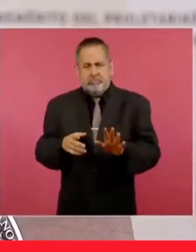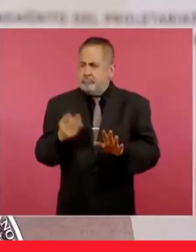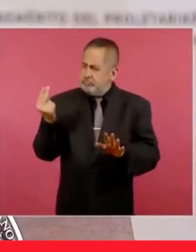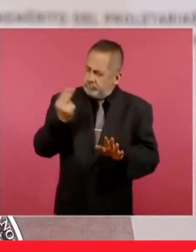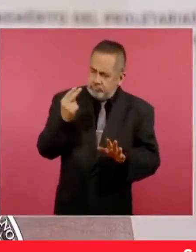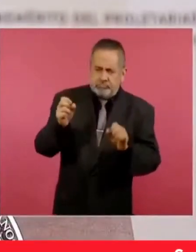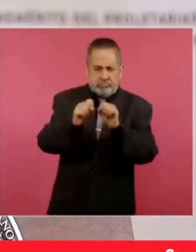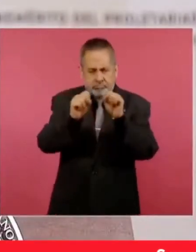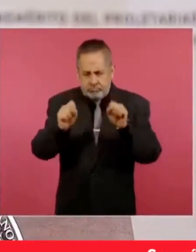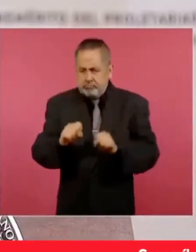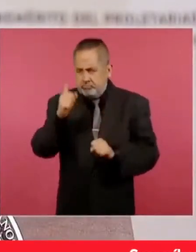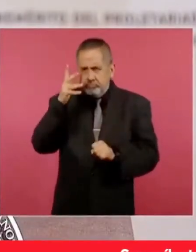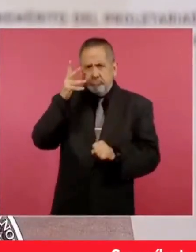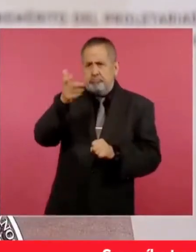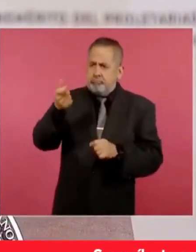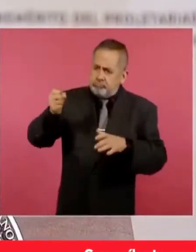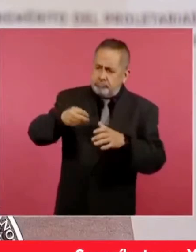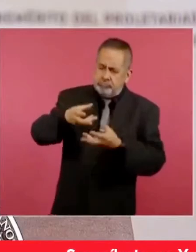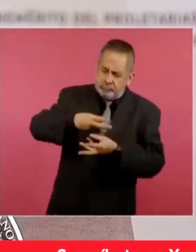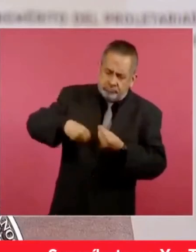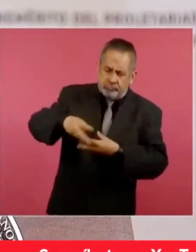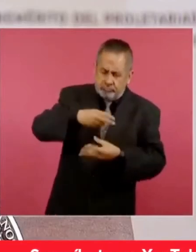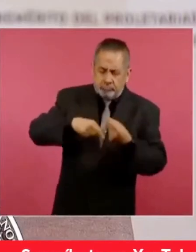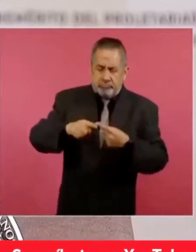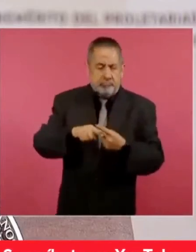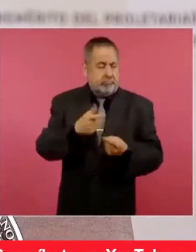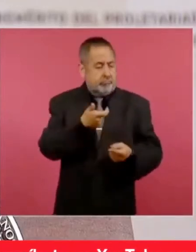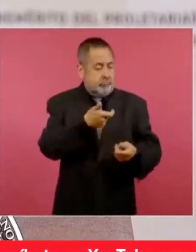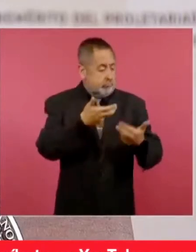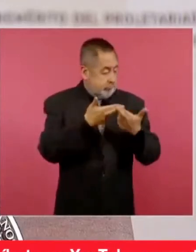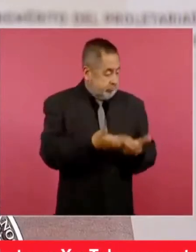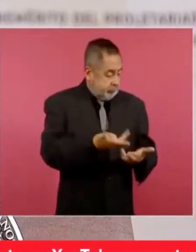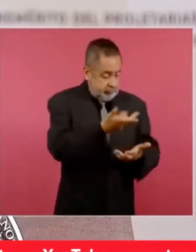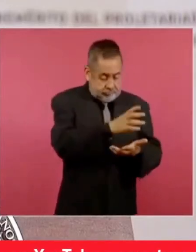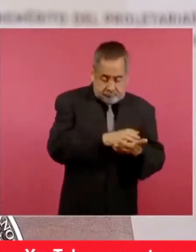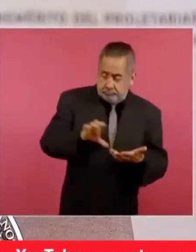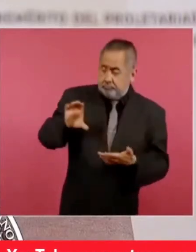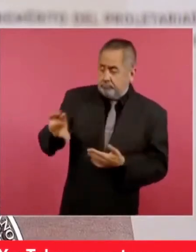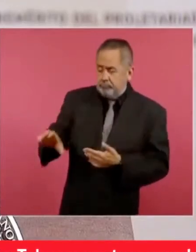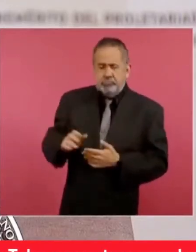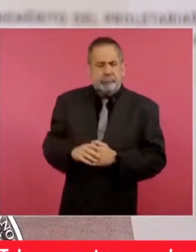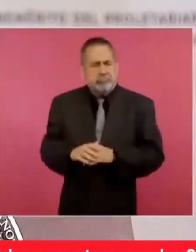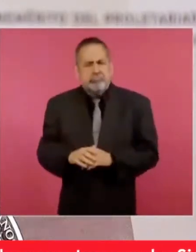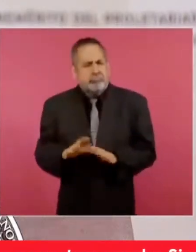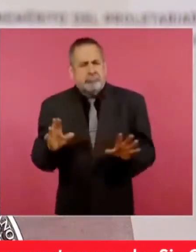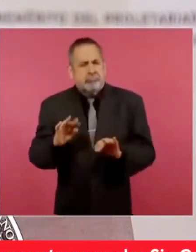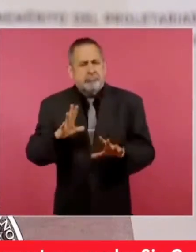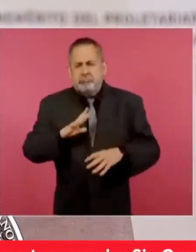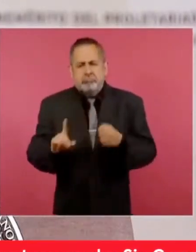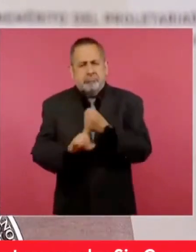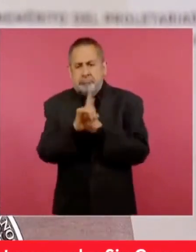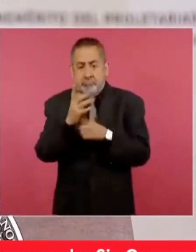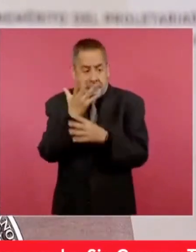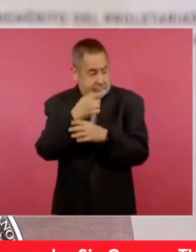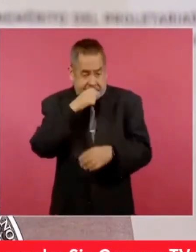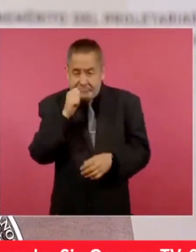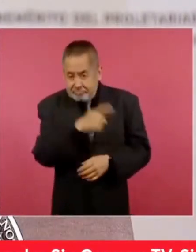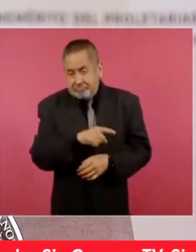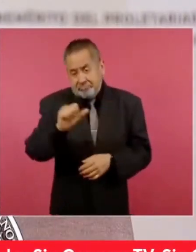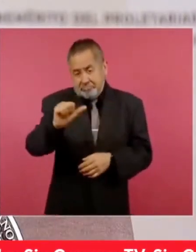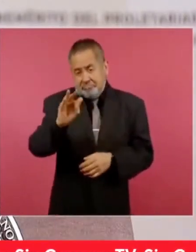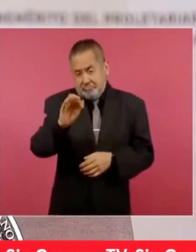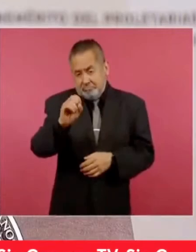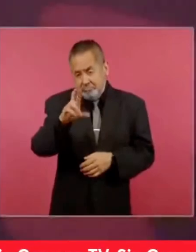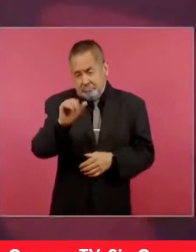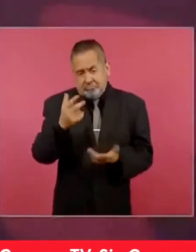retiro sustentable y señaló que la transferencia de recursos que plantea la reforma no afecta la